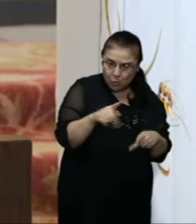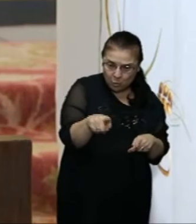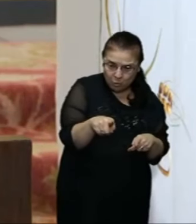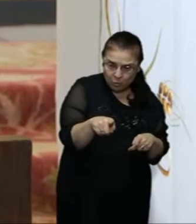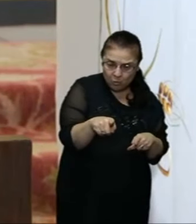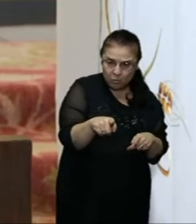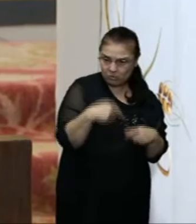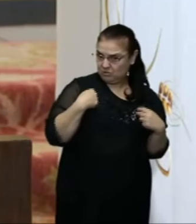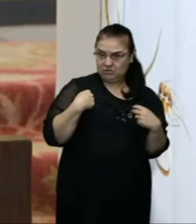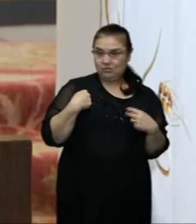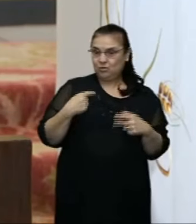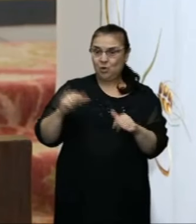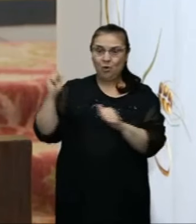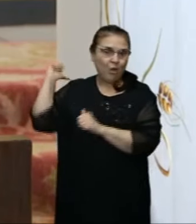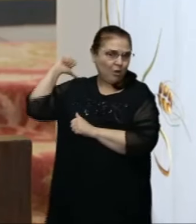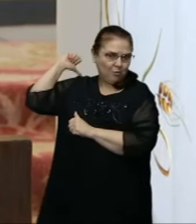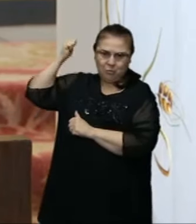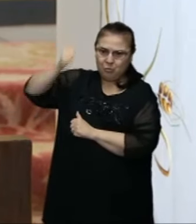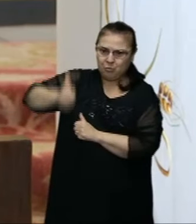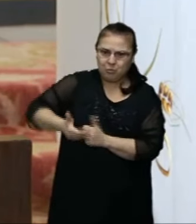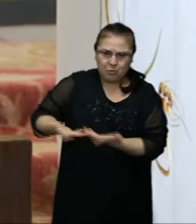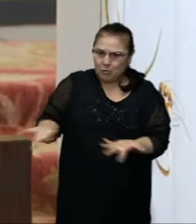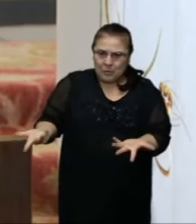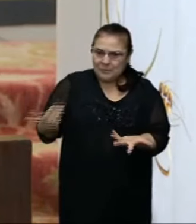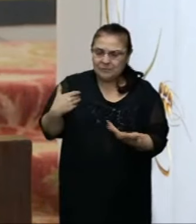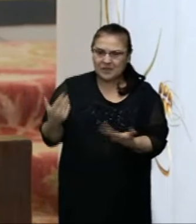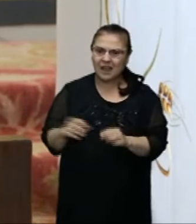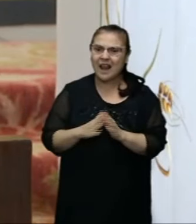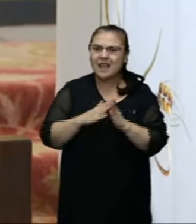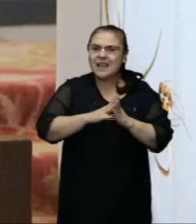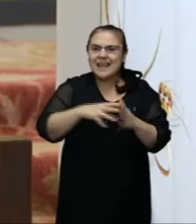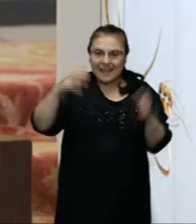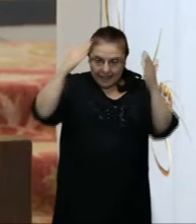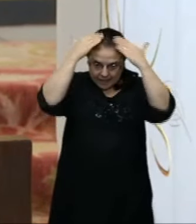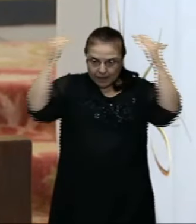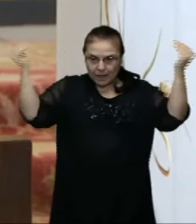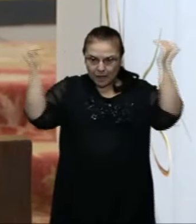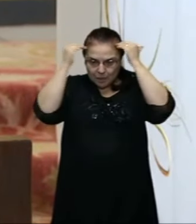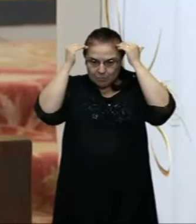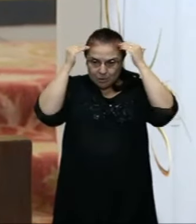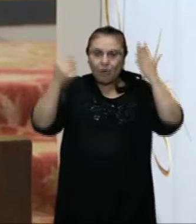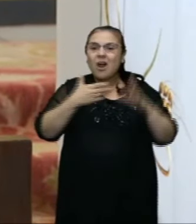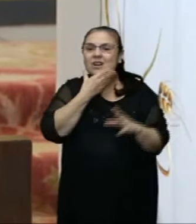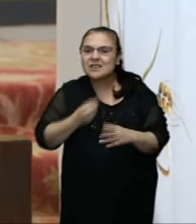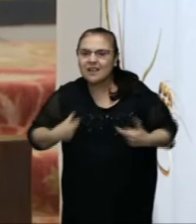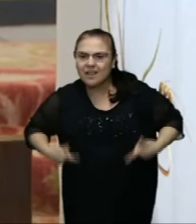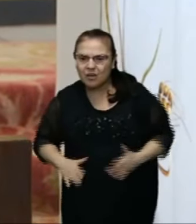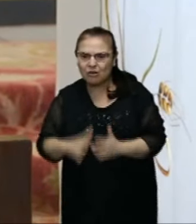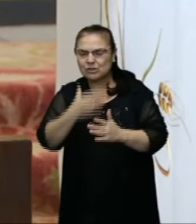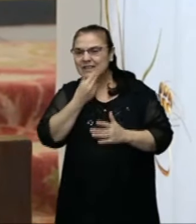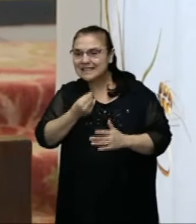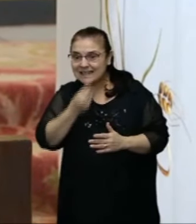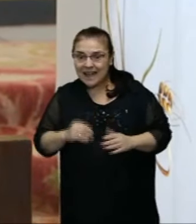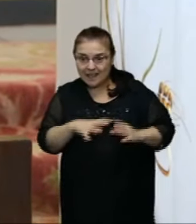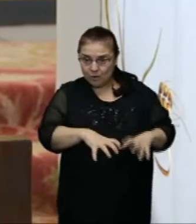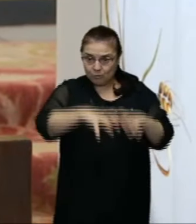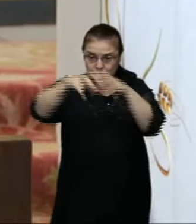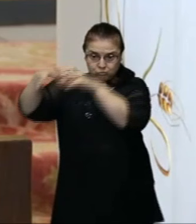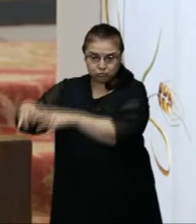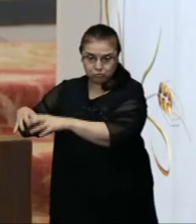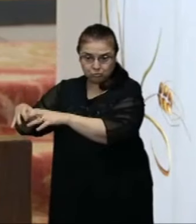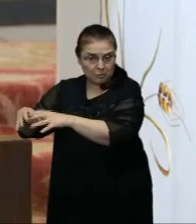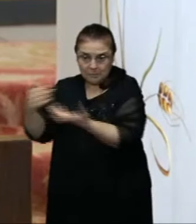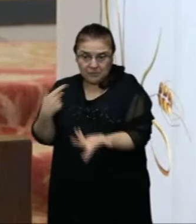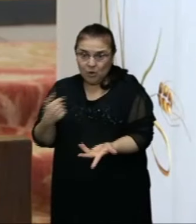Desde el día en que hice subir de Egipto a los hijos de Israel hasta hoy, yo no he habitado en casa